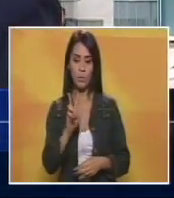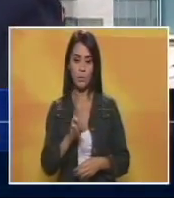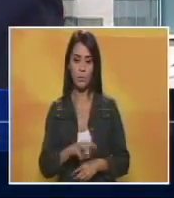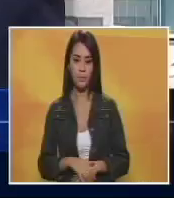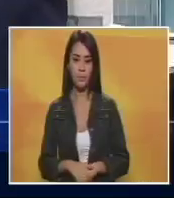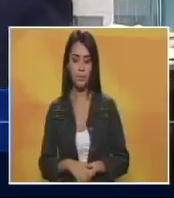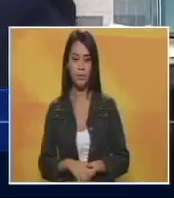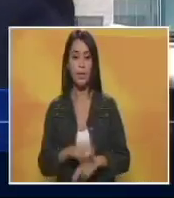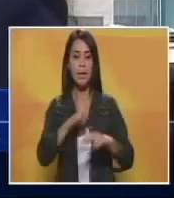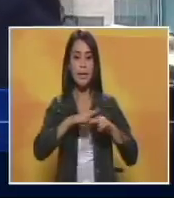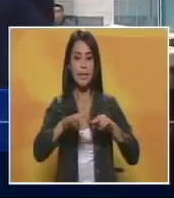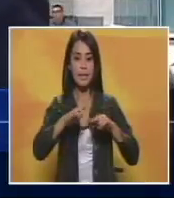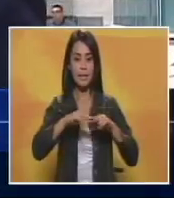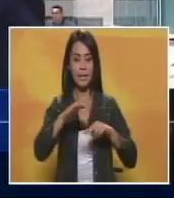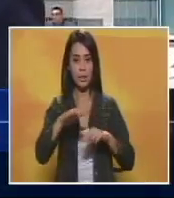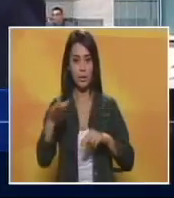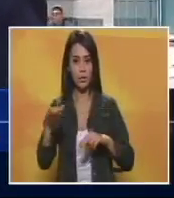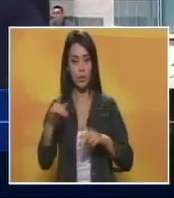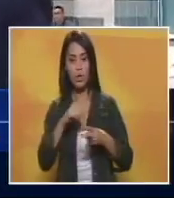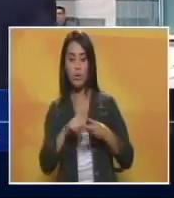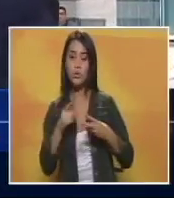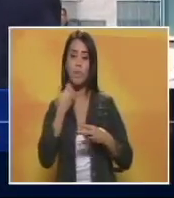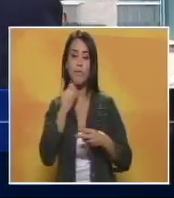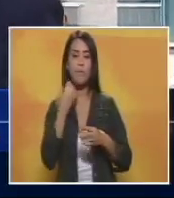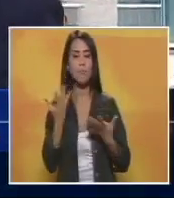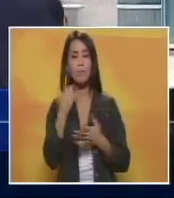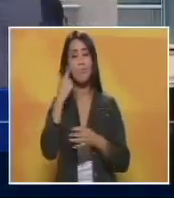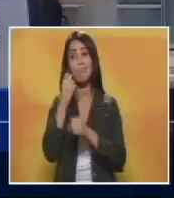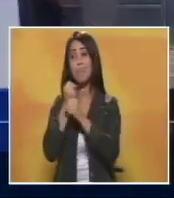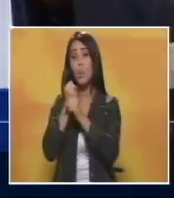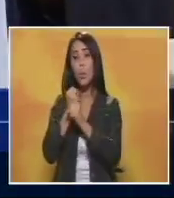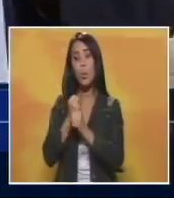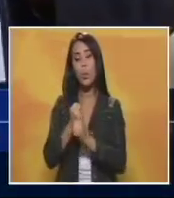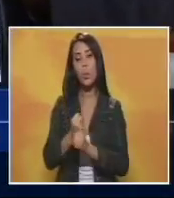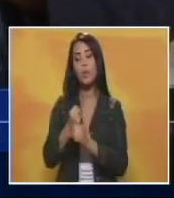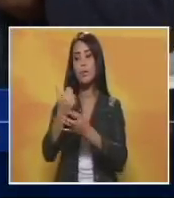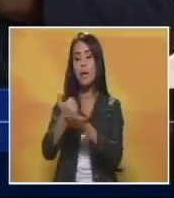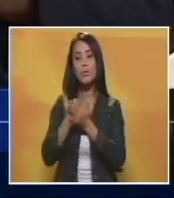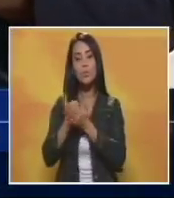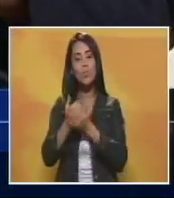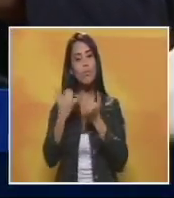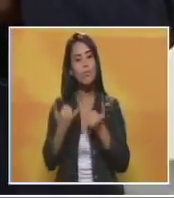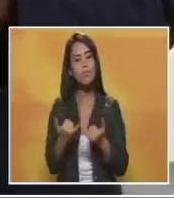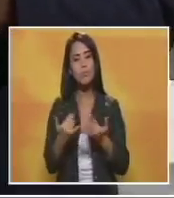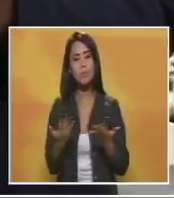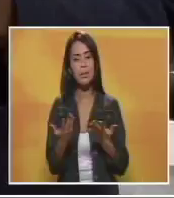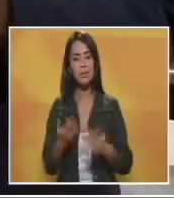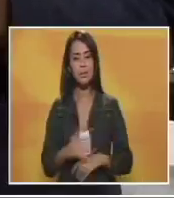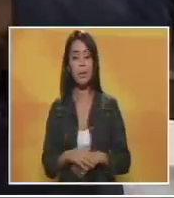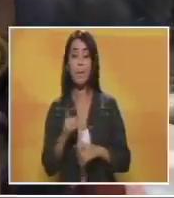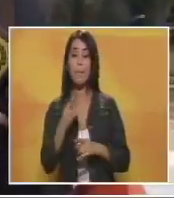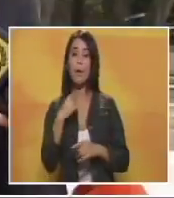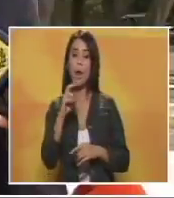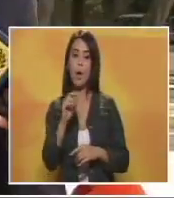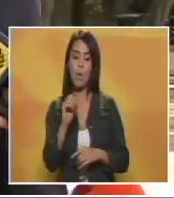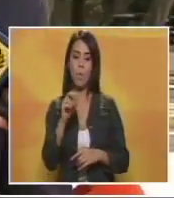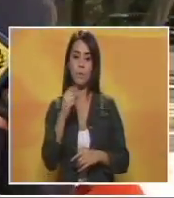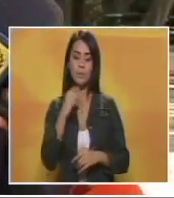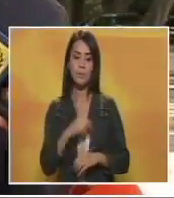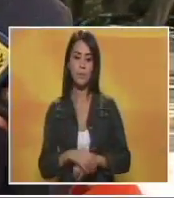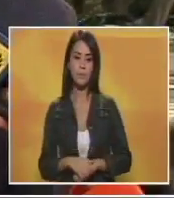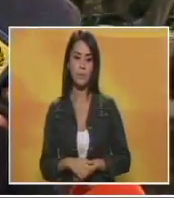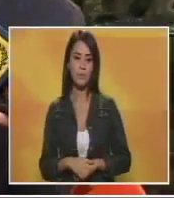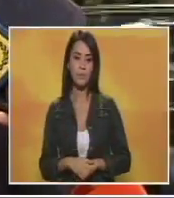que tanto niños como pacientes crónicos no pueden seguir esperando y que la ayuda debe ser canalizada por las agencias de las Naciones Unidas. Para que en base a